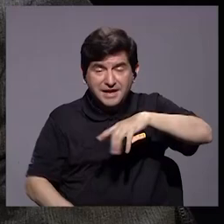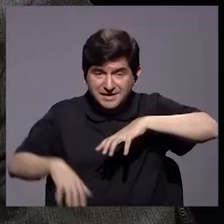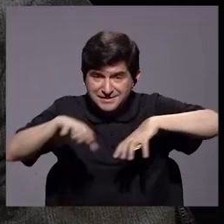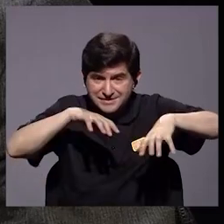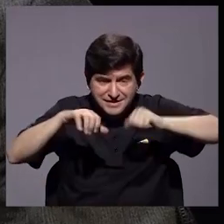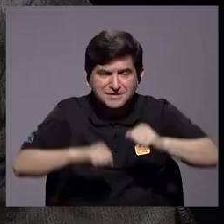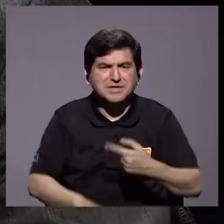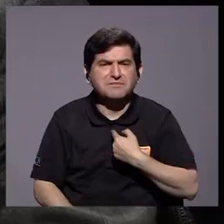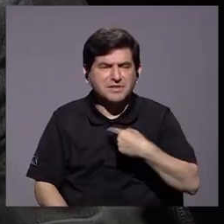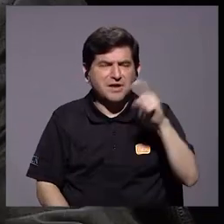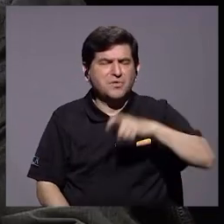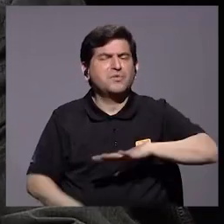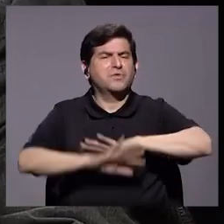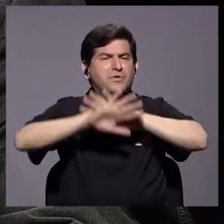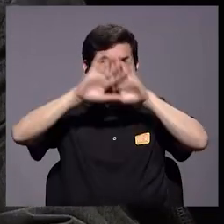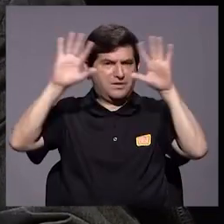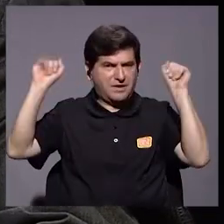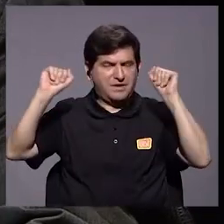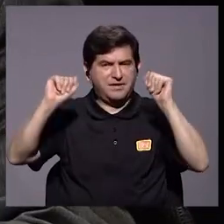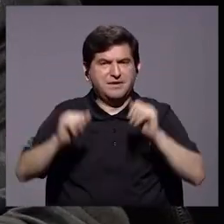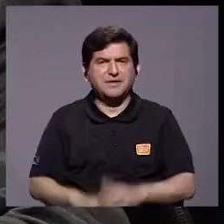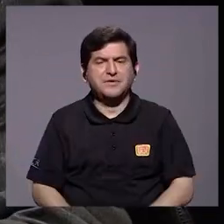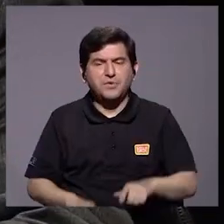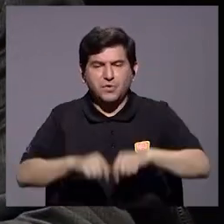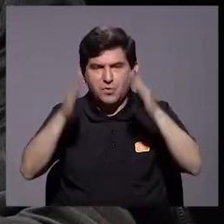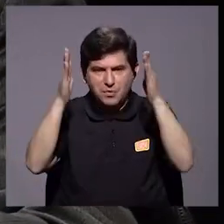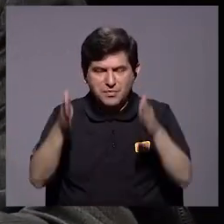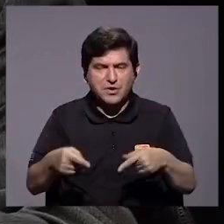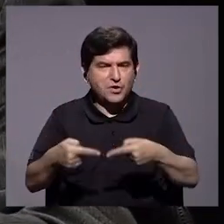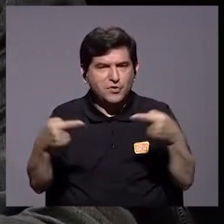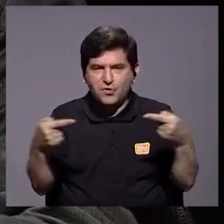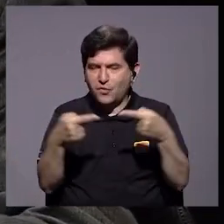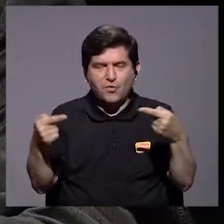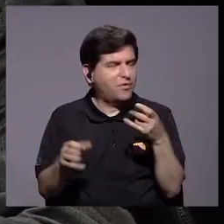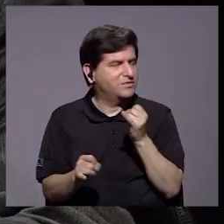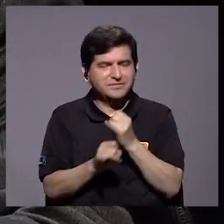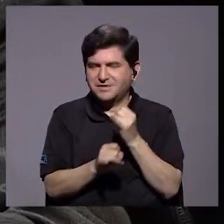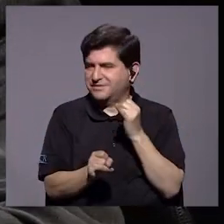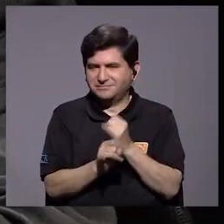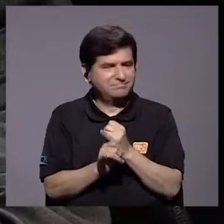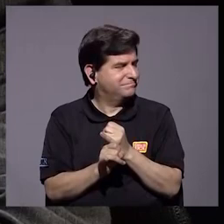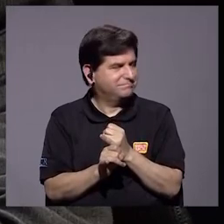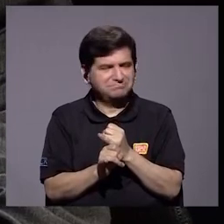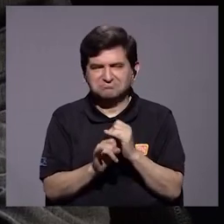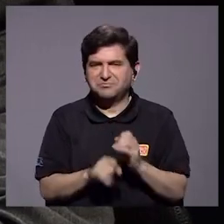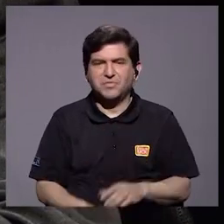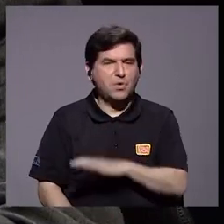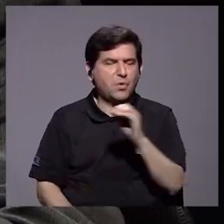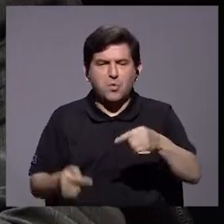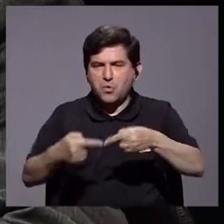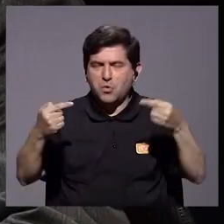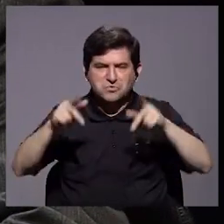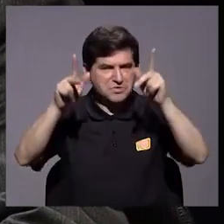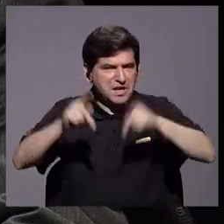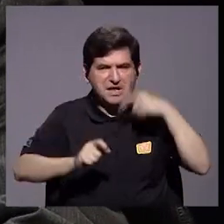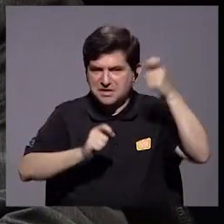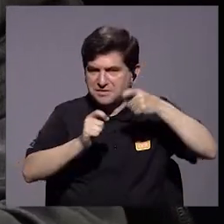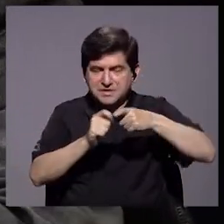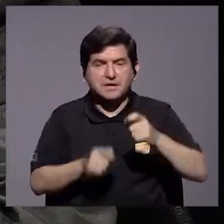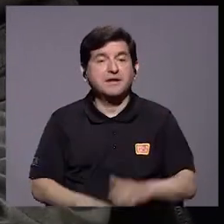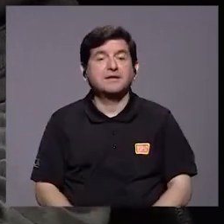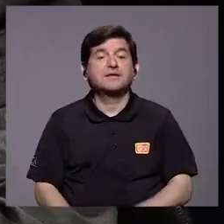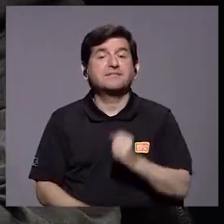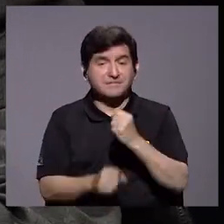tiene que ser claro que el periodista no está en contra ninguna institución no está en contra de nadie en específico está haciendo su trabajo